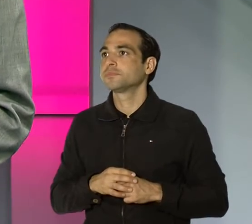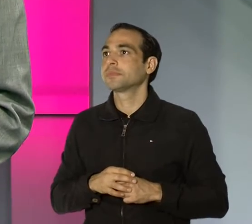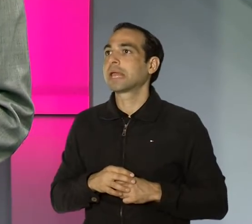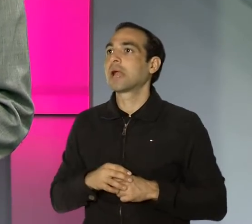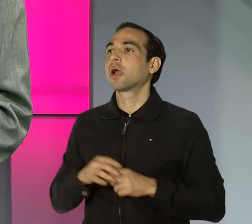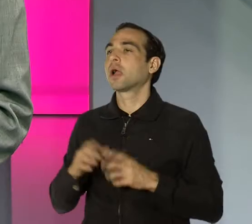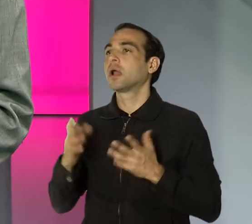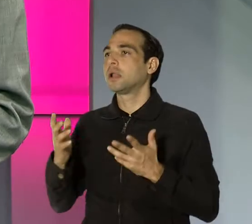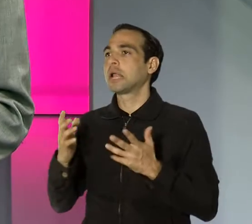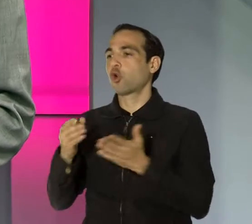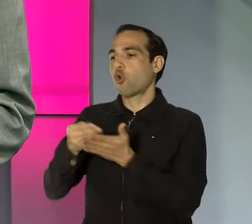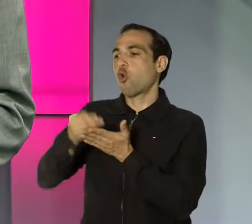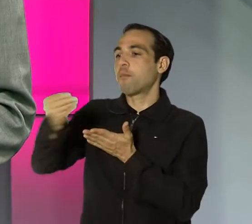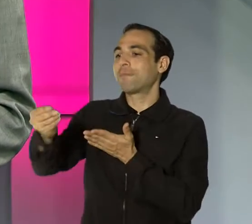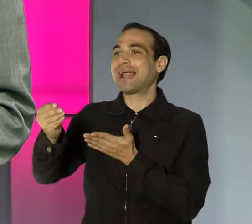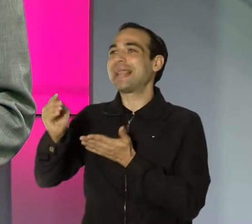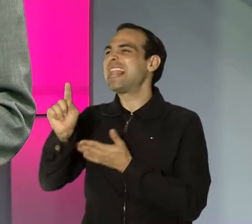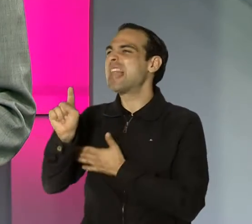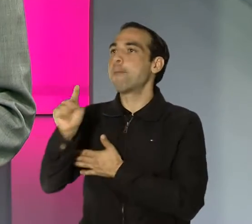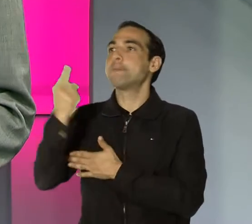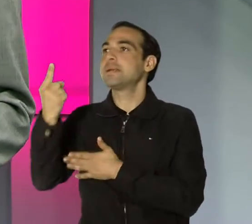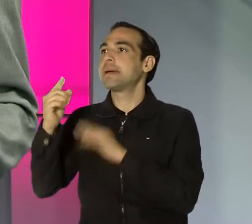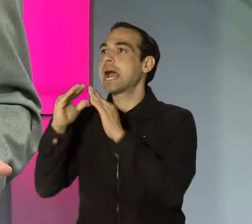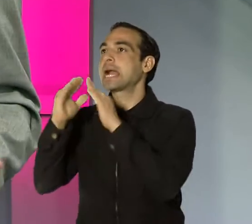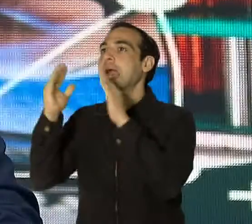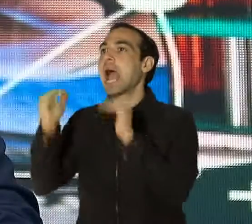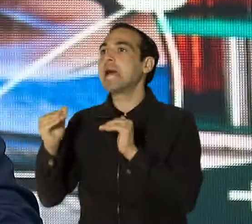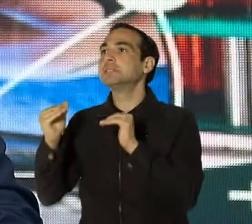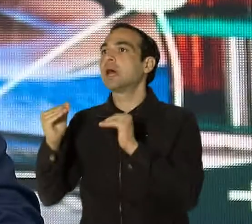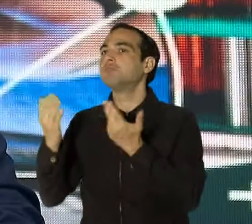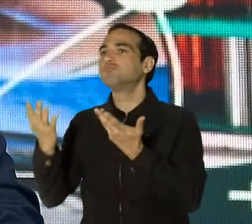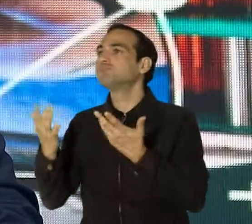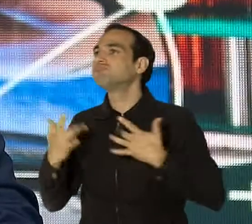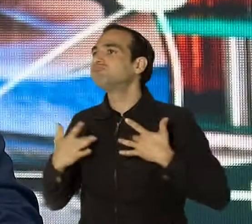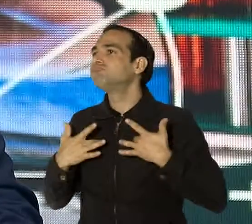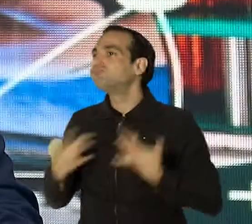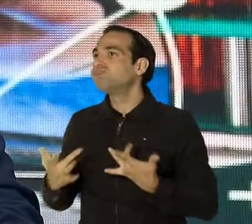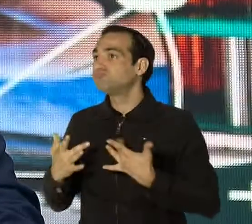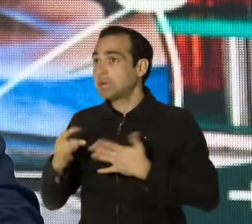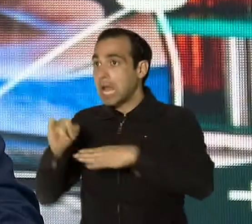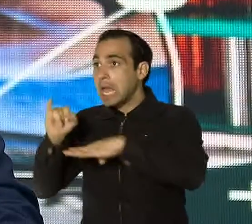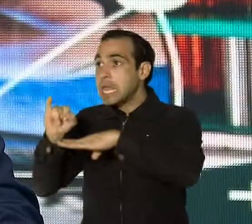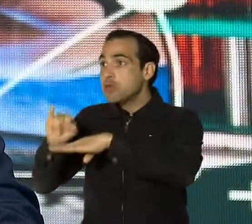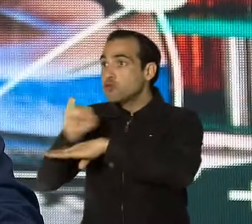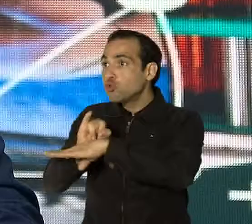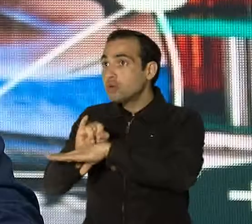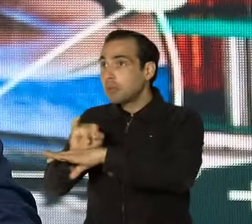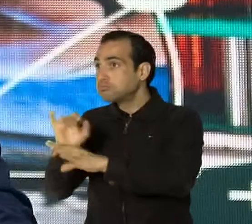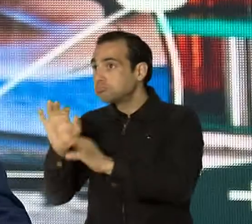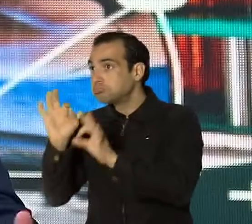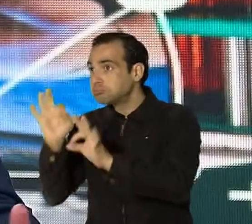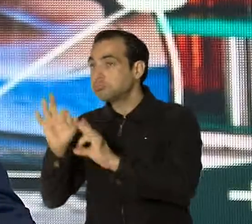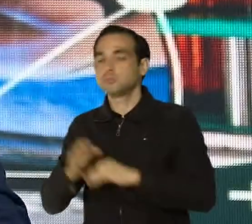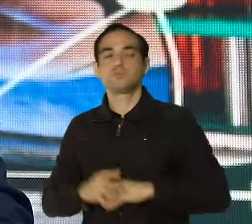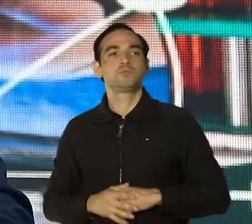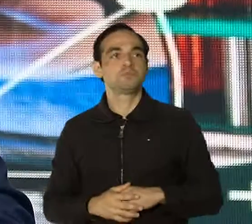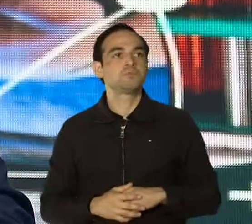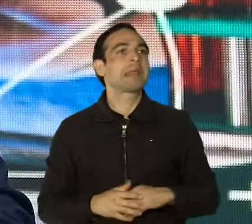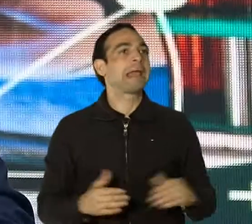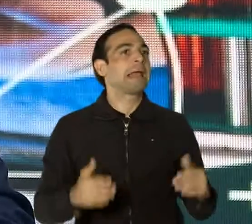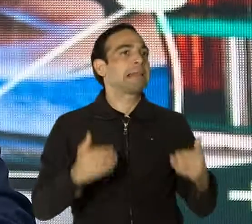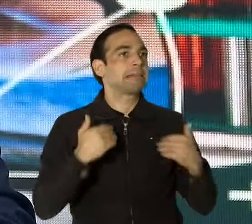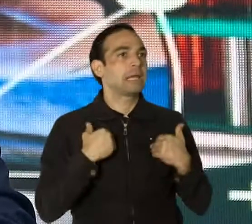residencia, para comprar residencia en este momento aquí en Puerto Rico? ¿Cómo está la industria? ¿Cómo se encuentra? Pues mira, tenemos la ayuda